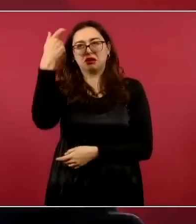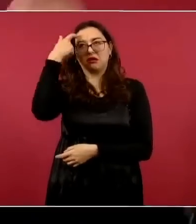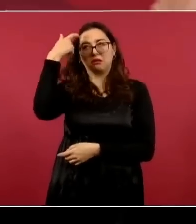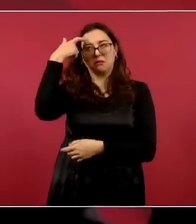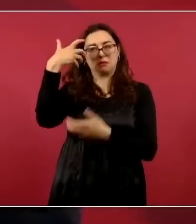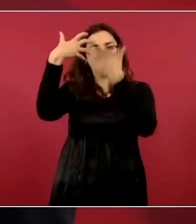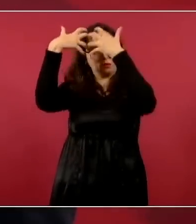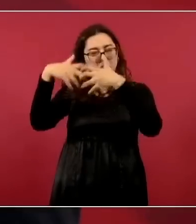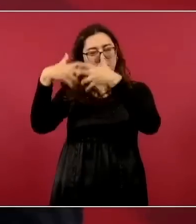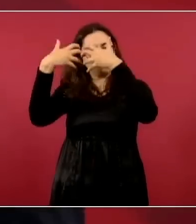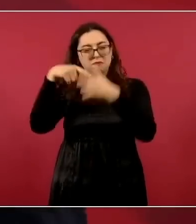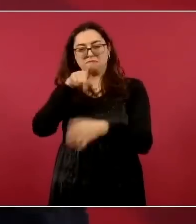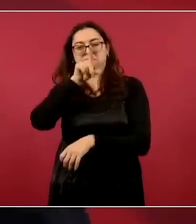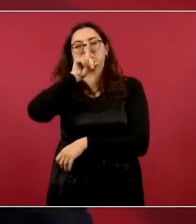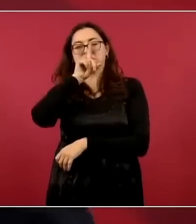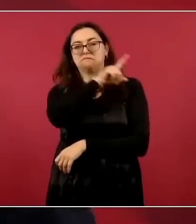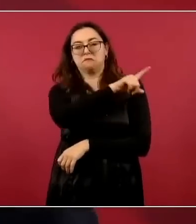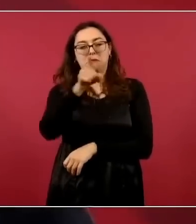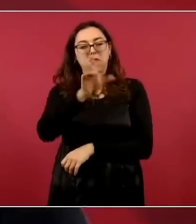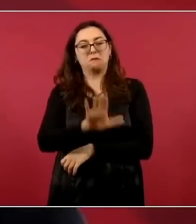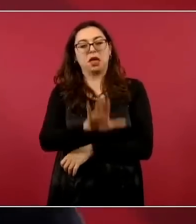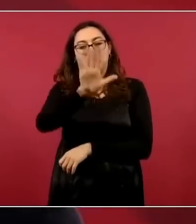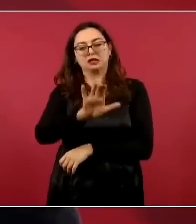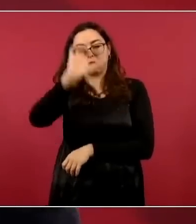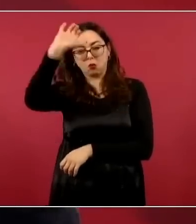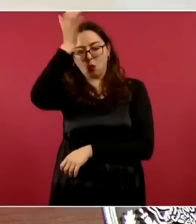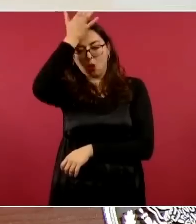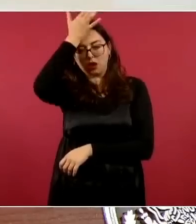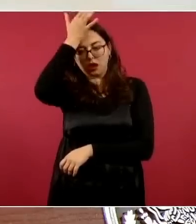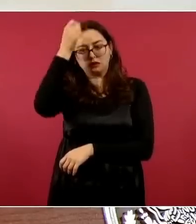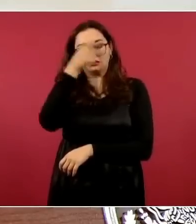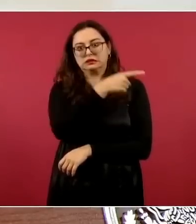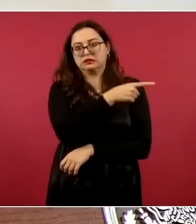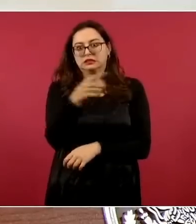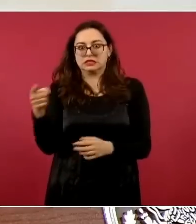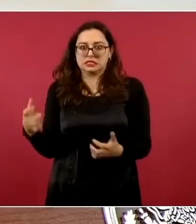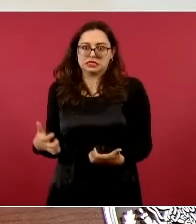Se molestaron mucho. ¿Qué está pasando ahora?